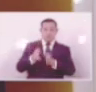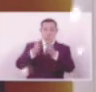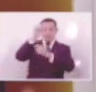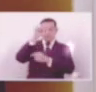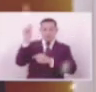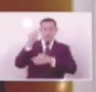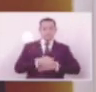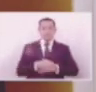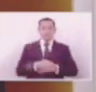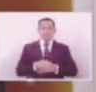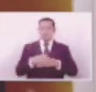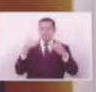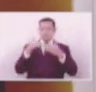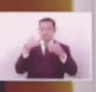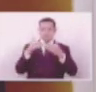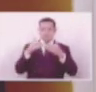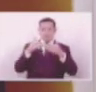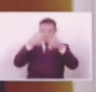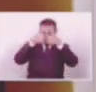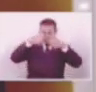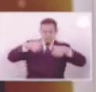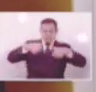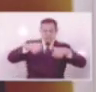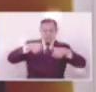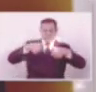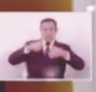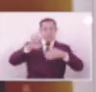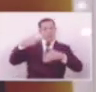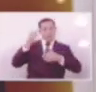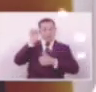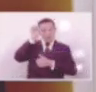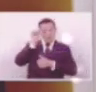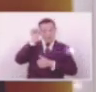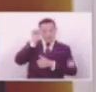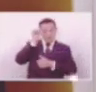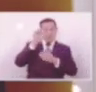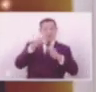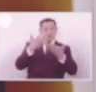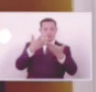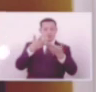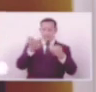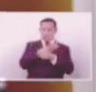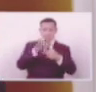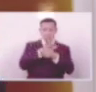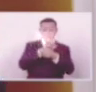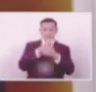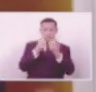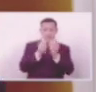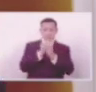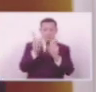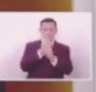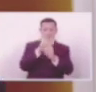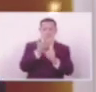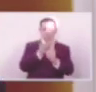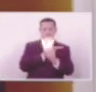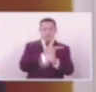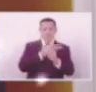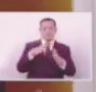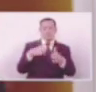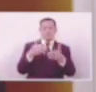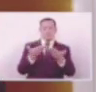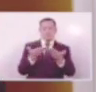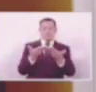república y se llegó a la conclusión luego de analizarla que existen suficientes indicios del cometimiento de los delitos